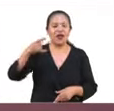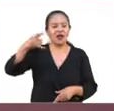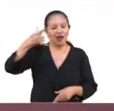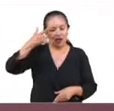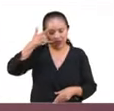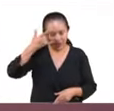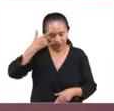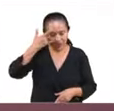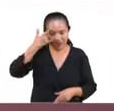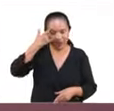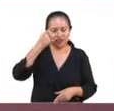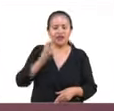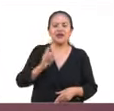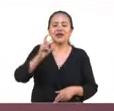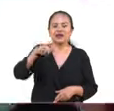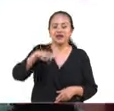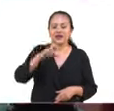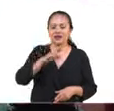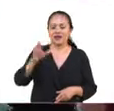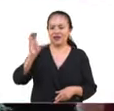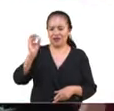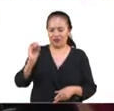Campeche y Quintana Roo,